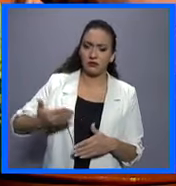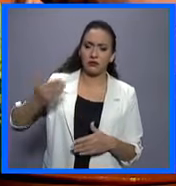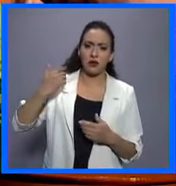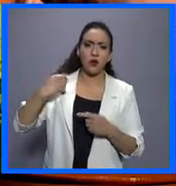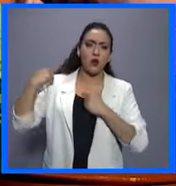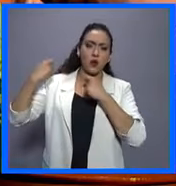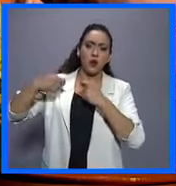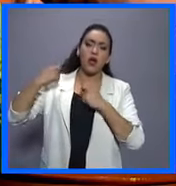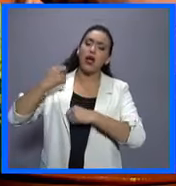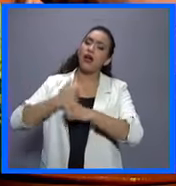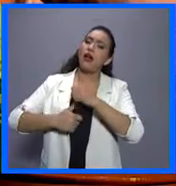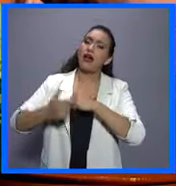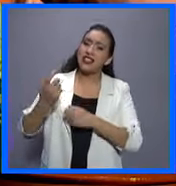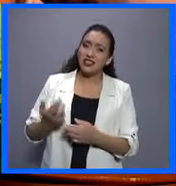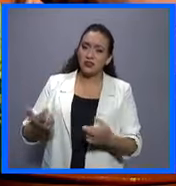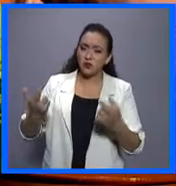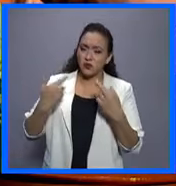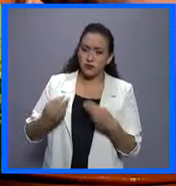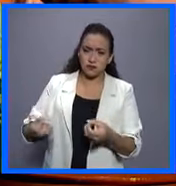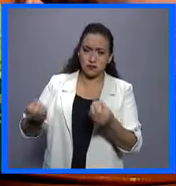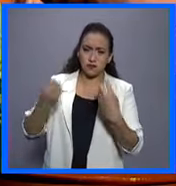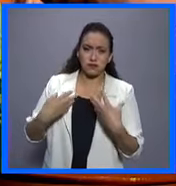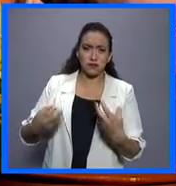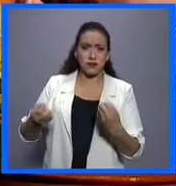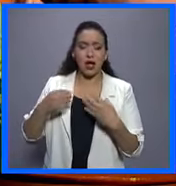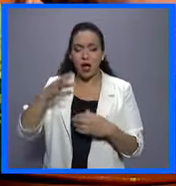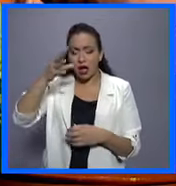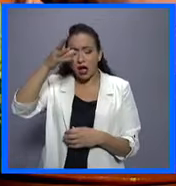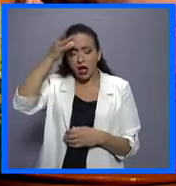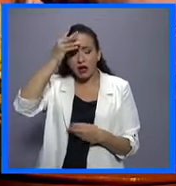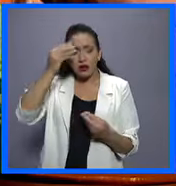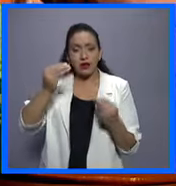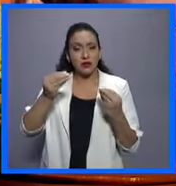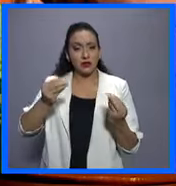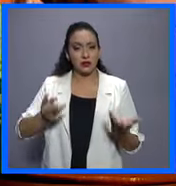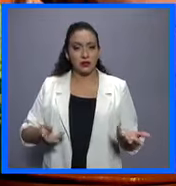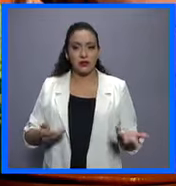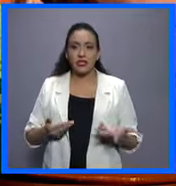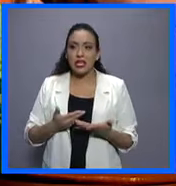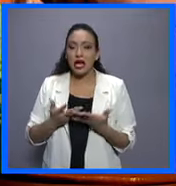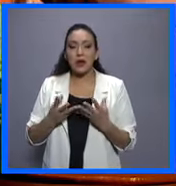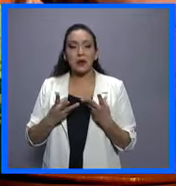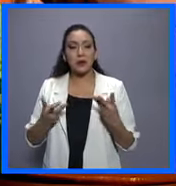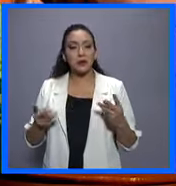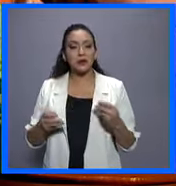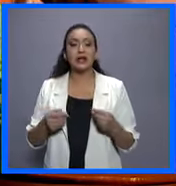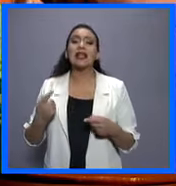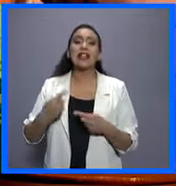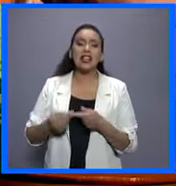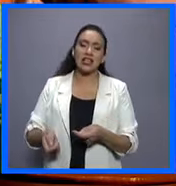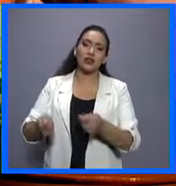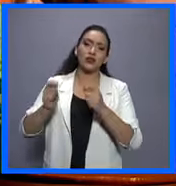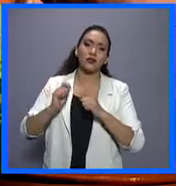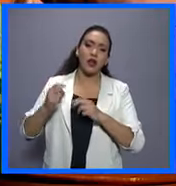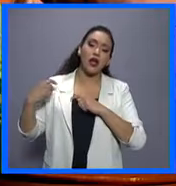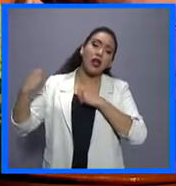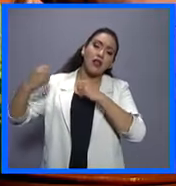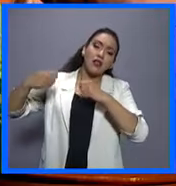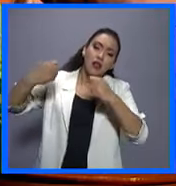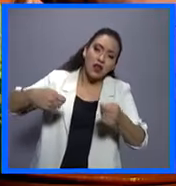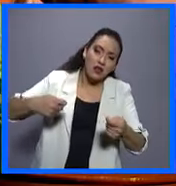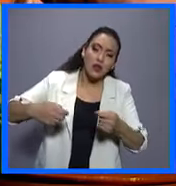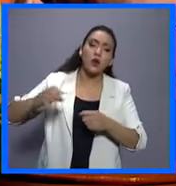del tiempo, porque son regalos inmensos los que recibimos de nuestras nanas, de nuestros tatas, el